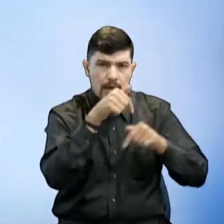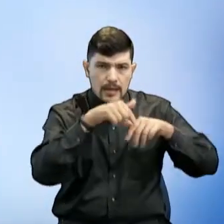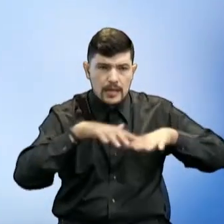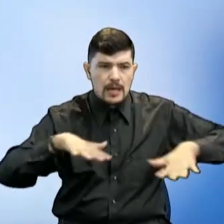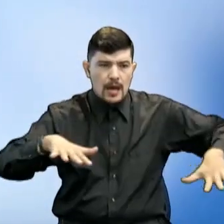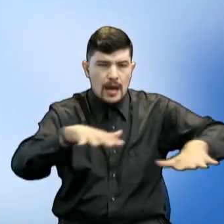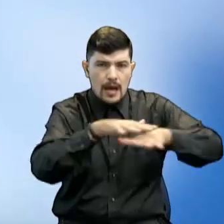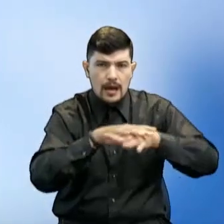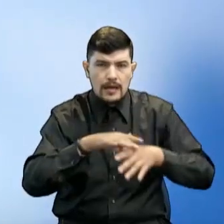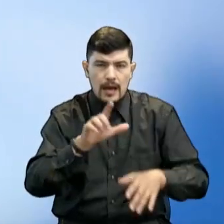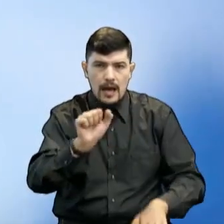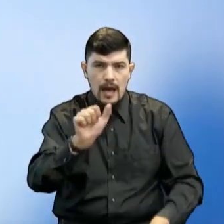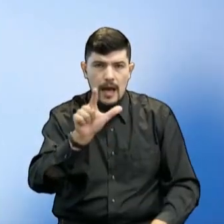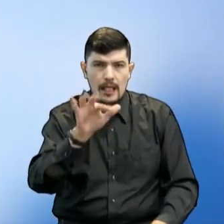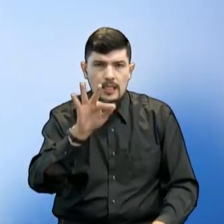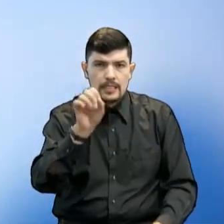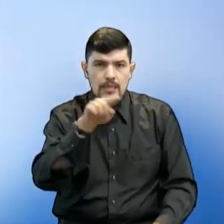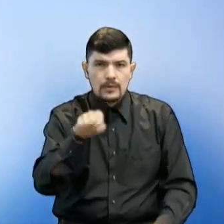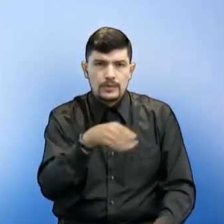Vega.